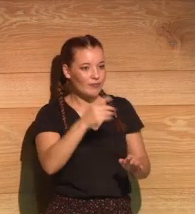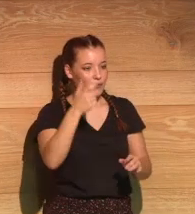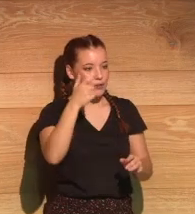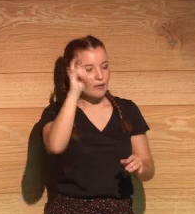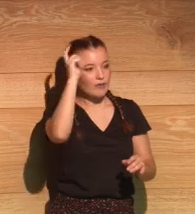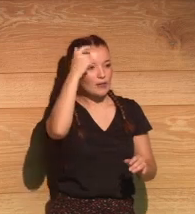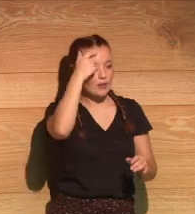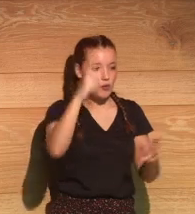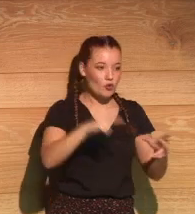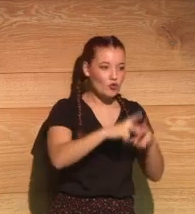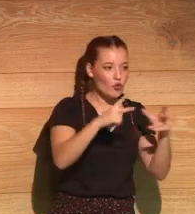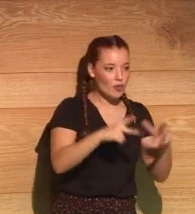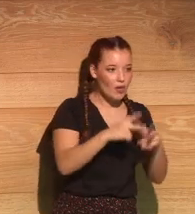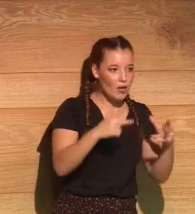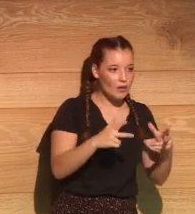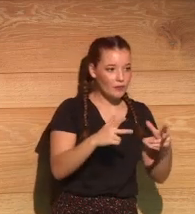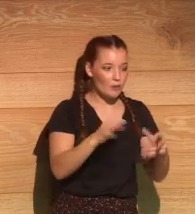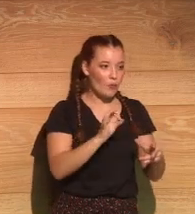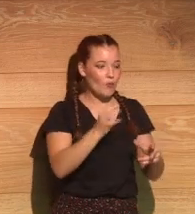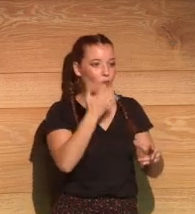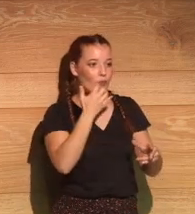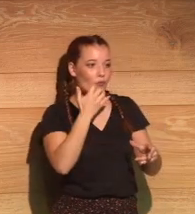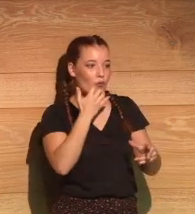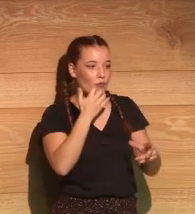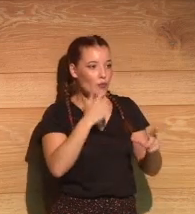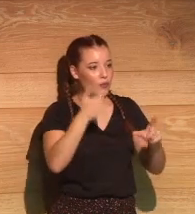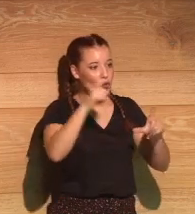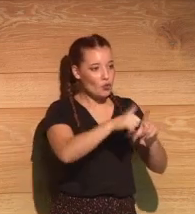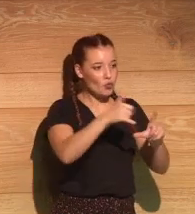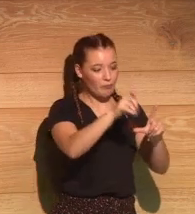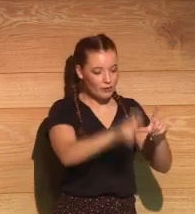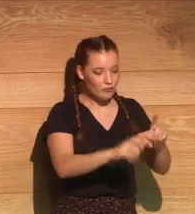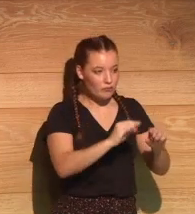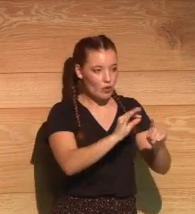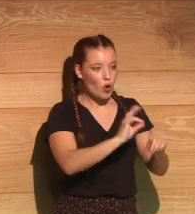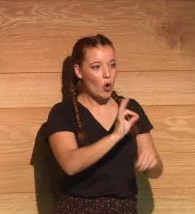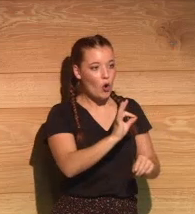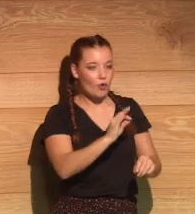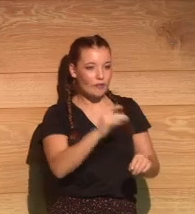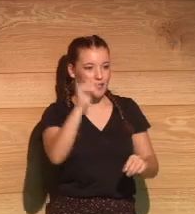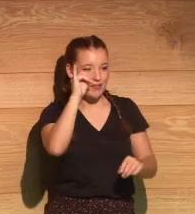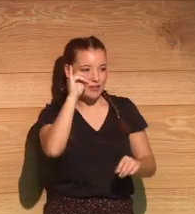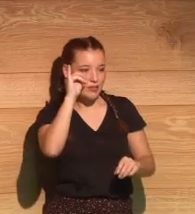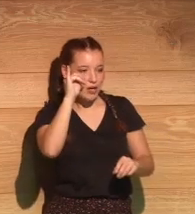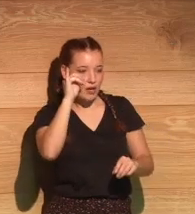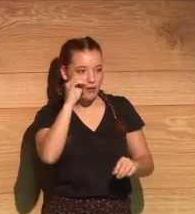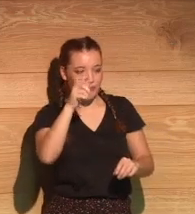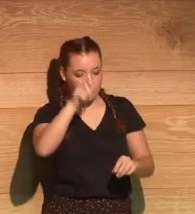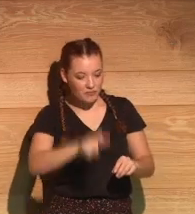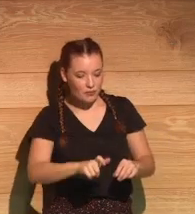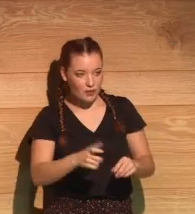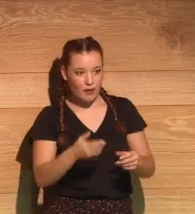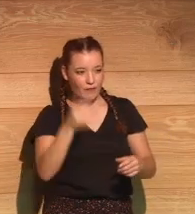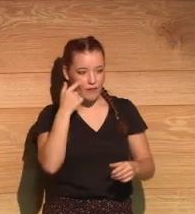la relación que tienen los youtubers o los influencers en este tipo de redes sociales, sobre todo en YouTube, respecto a su público, ¿no? No es una relación tan directa como en Facebook o en Twitter, donde puede